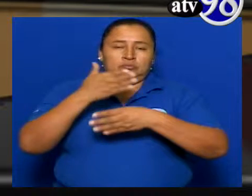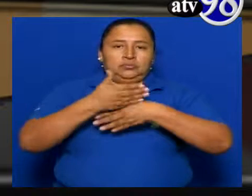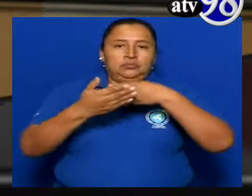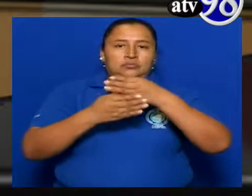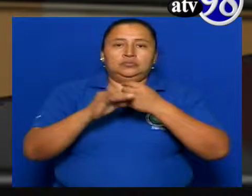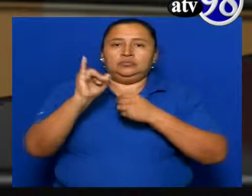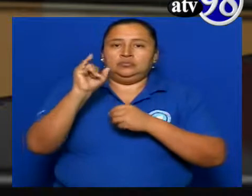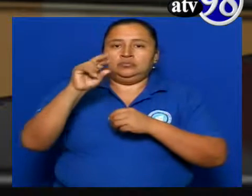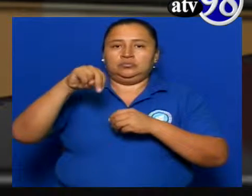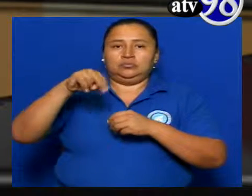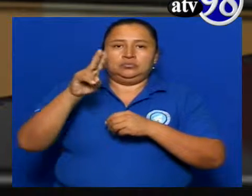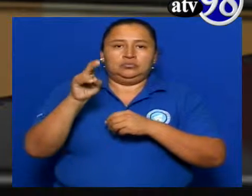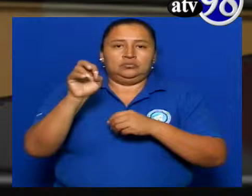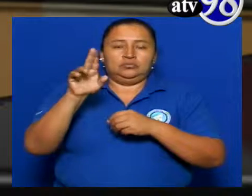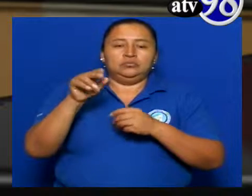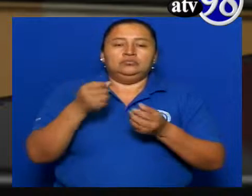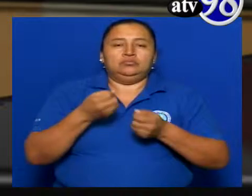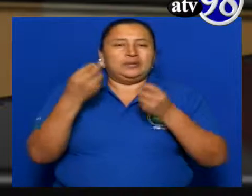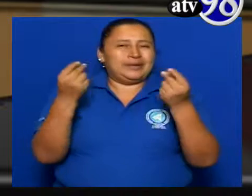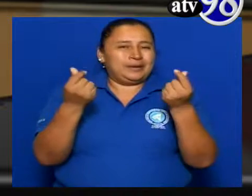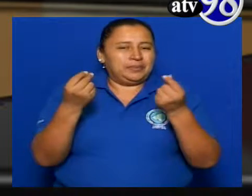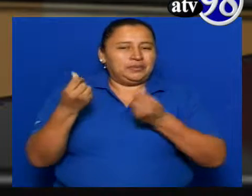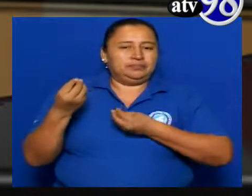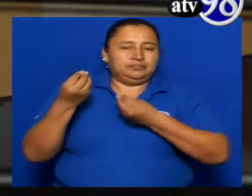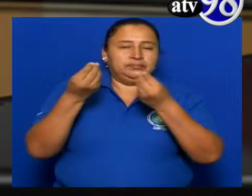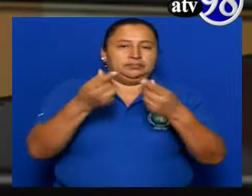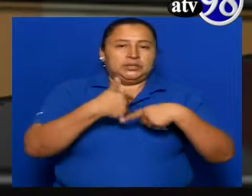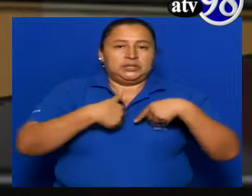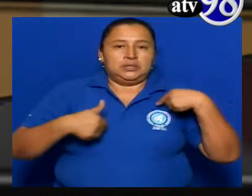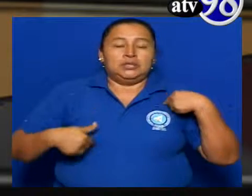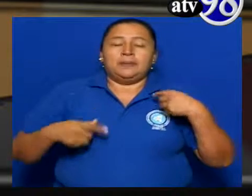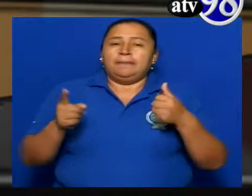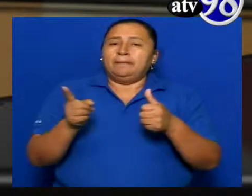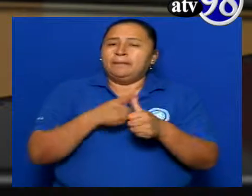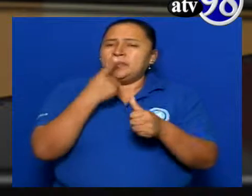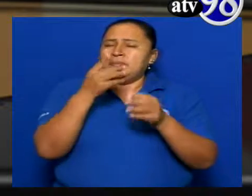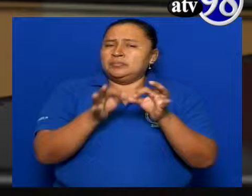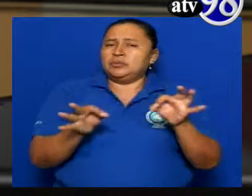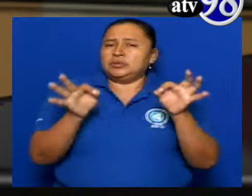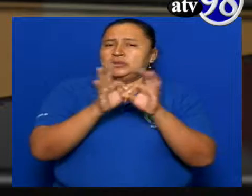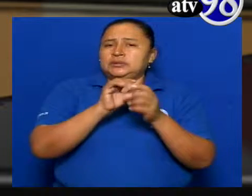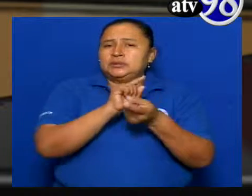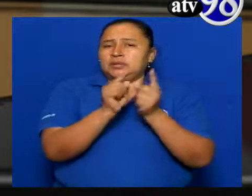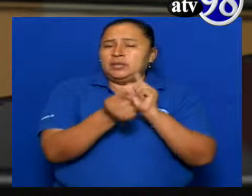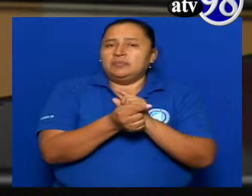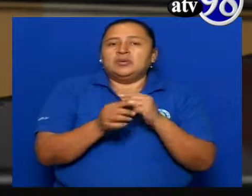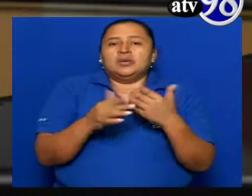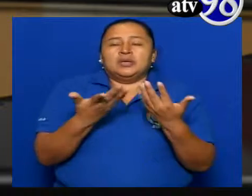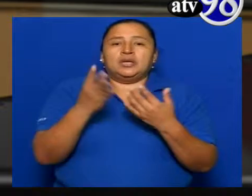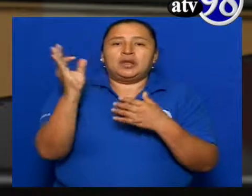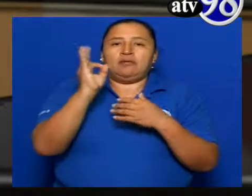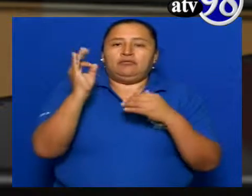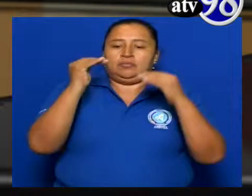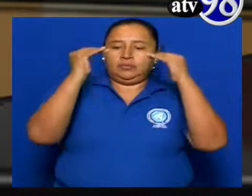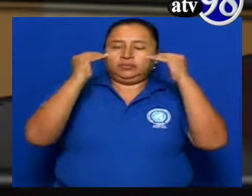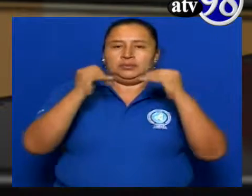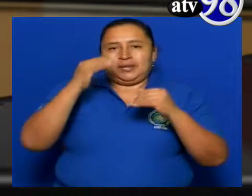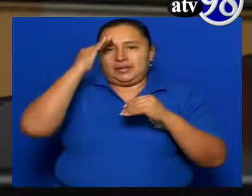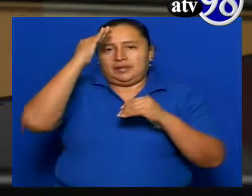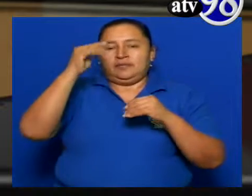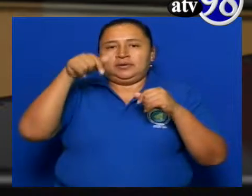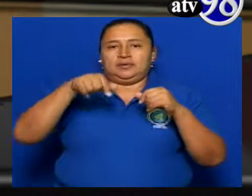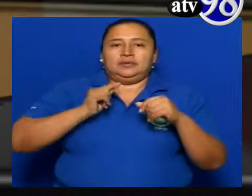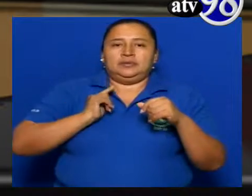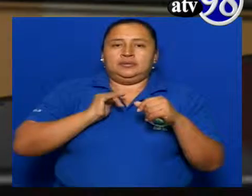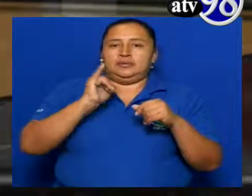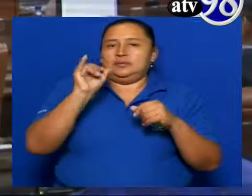por el Poder Ejecutivo. Y como nos dice Marvila Estrada, la principal modificación radica en el cambio de la estructura jerárquica del